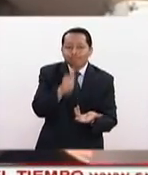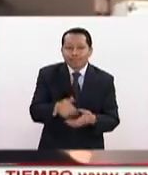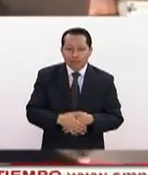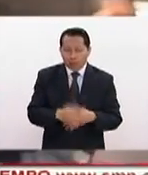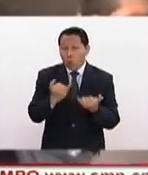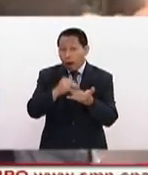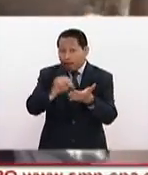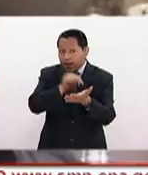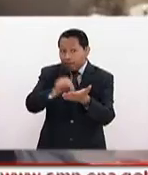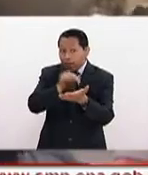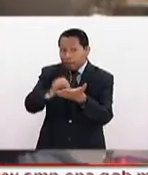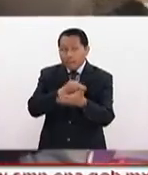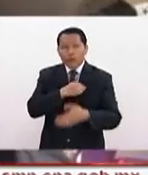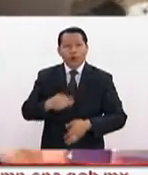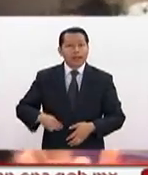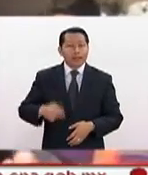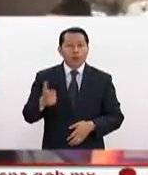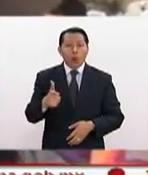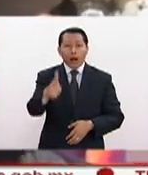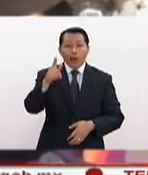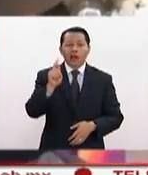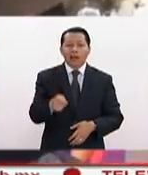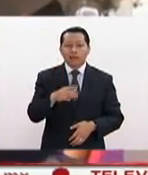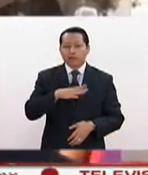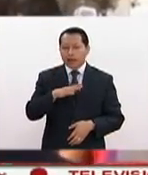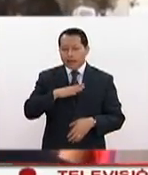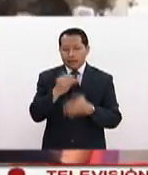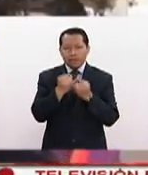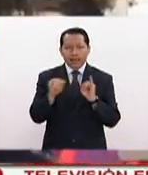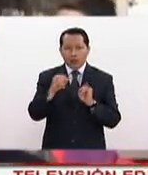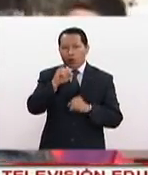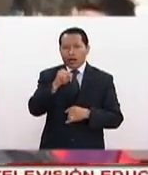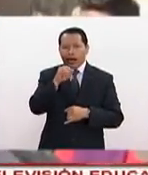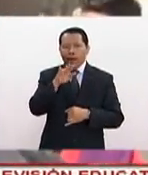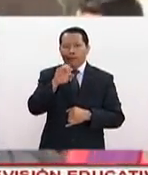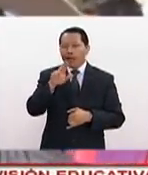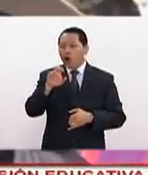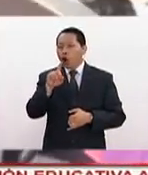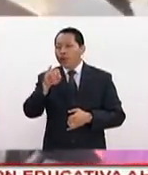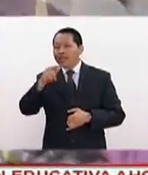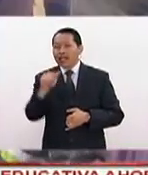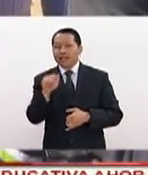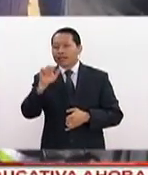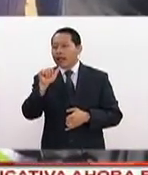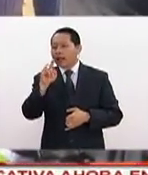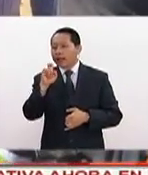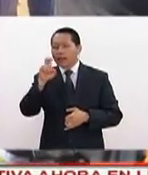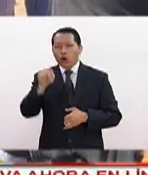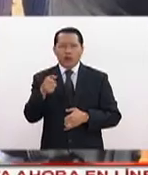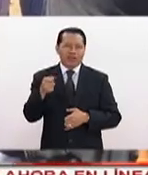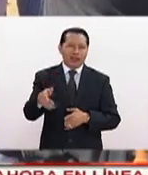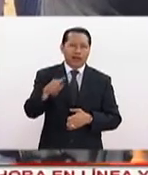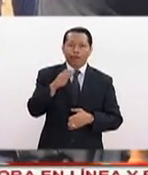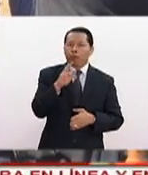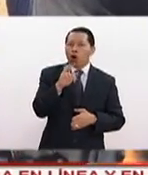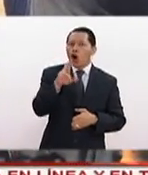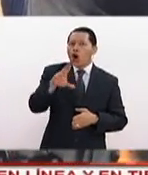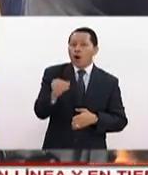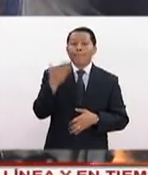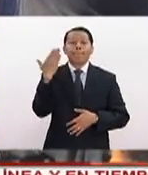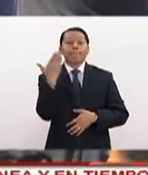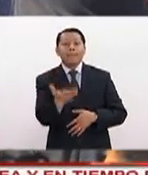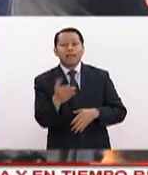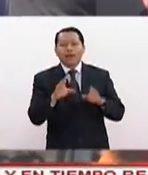de firmas en distintos municipios de Guanajuato fue el aspirante independiente Jaime Rodríguez Calderón, el Bronco. Desde esa entidad pidió al